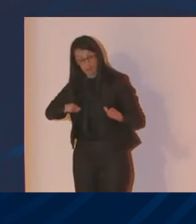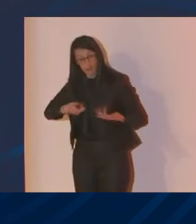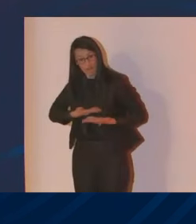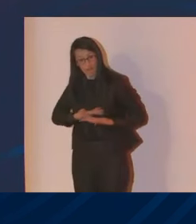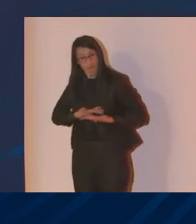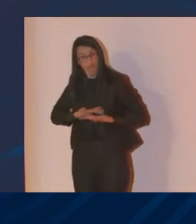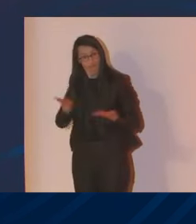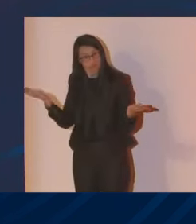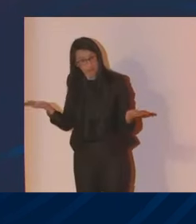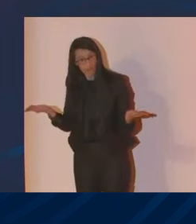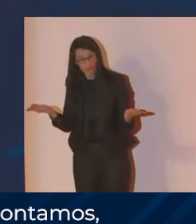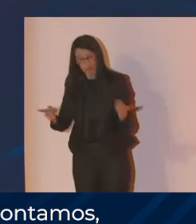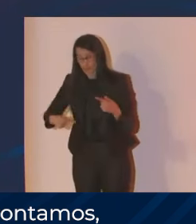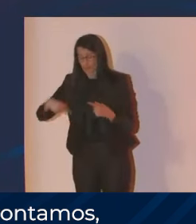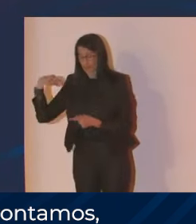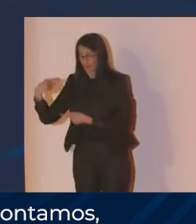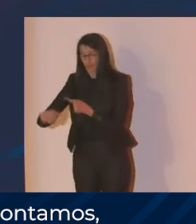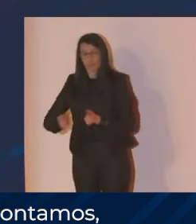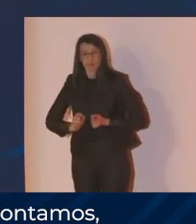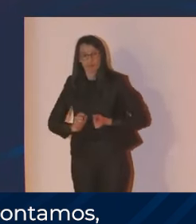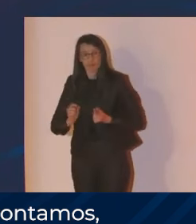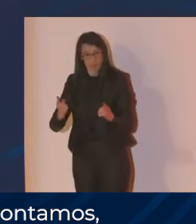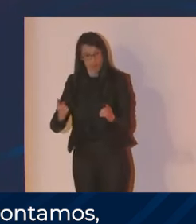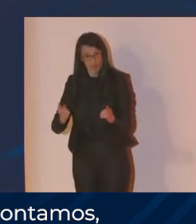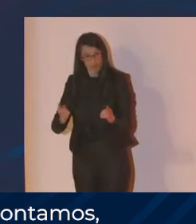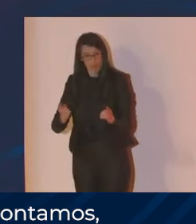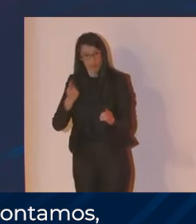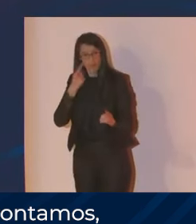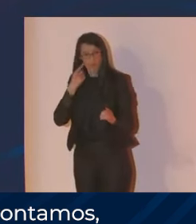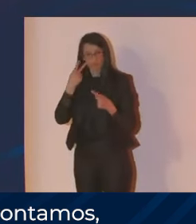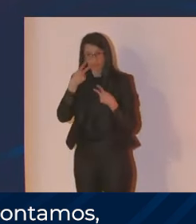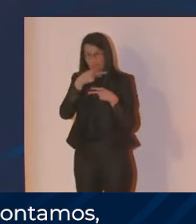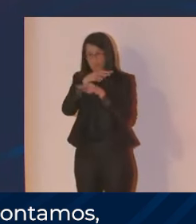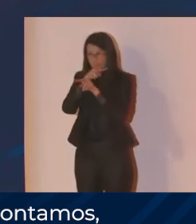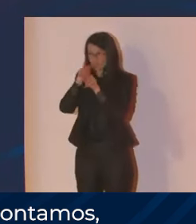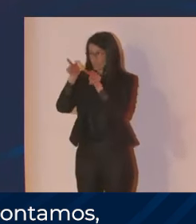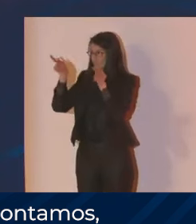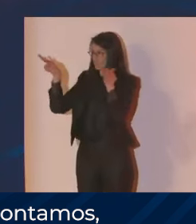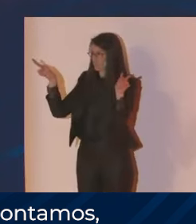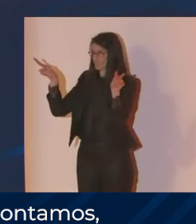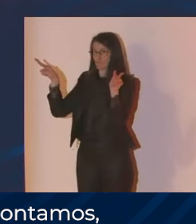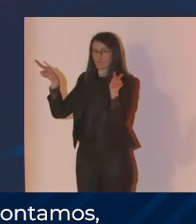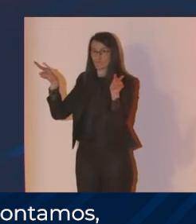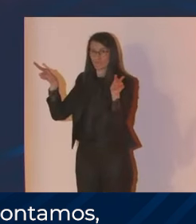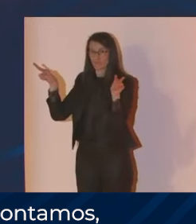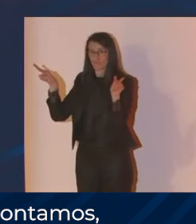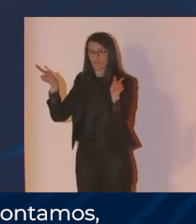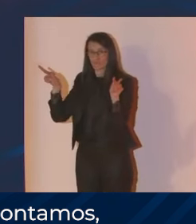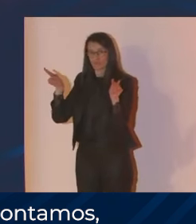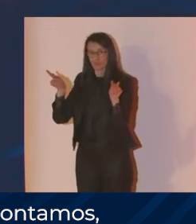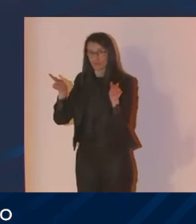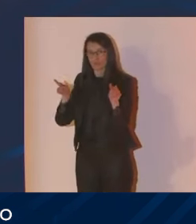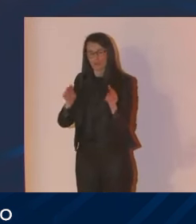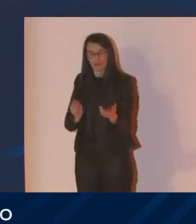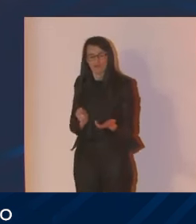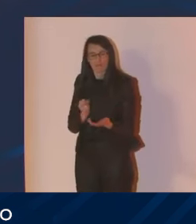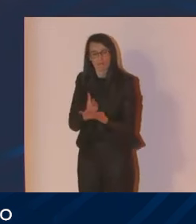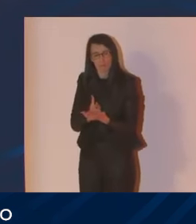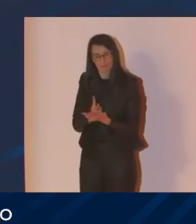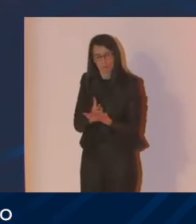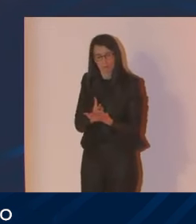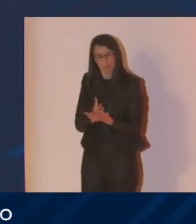que se realizan a diario. Si miramos alrededor, pese a los múltiples desafíos que